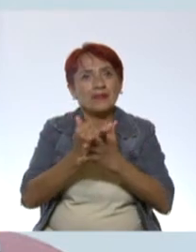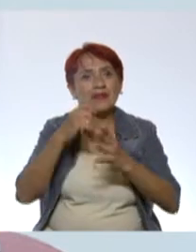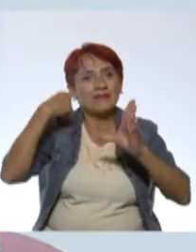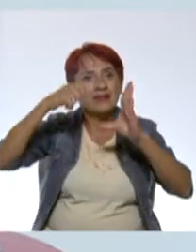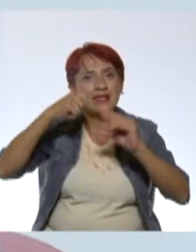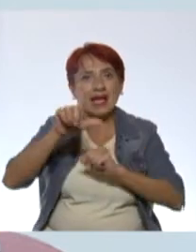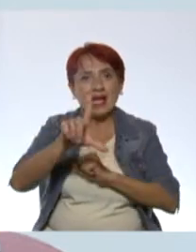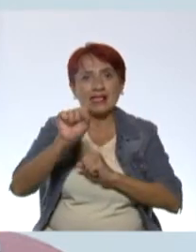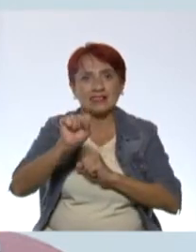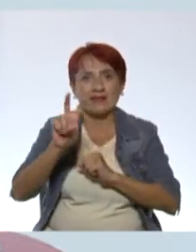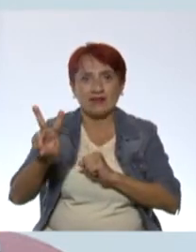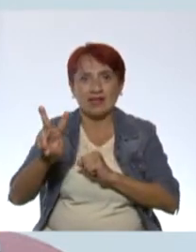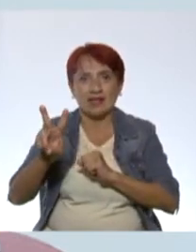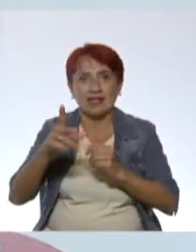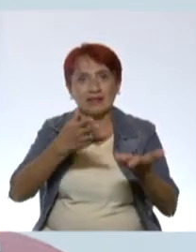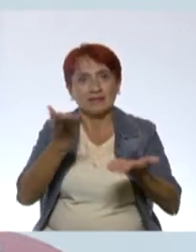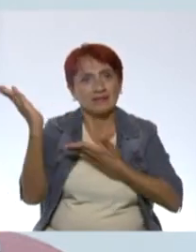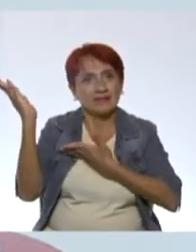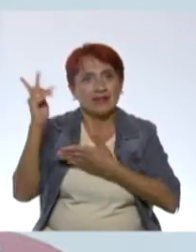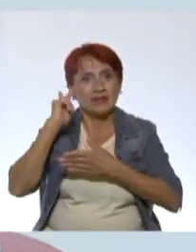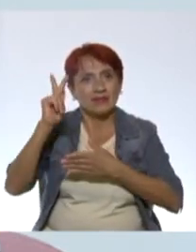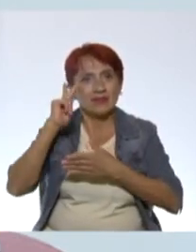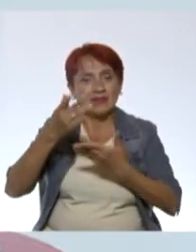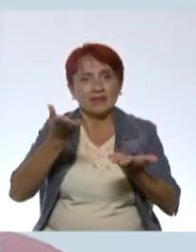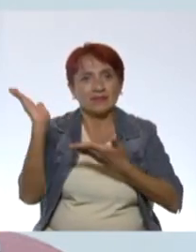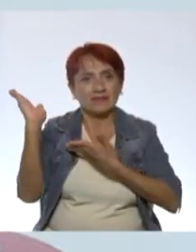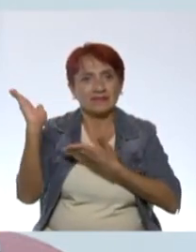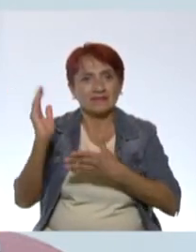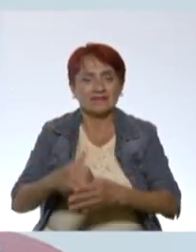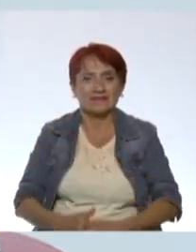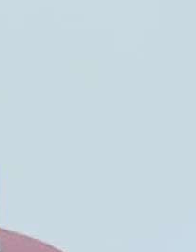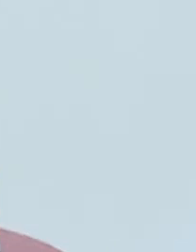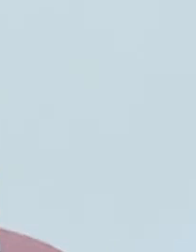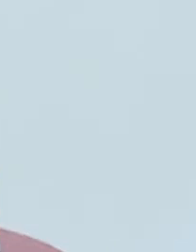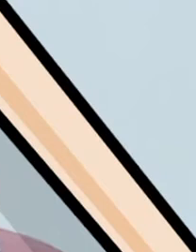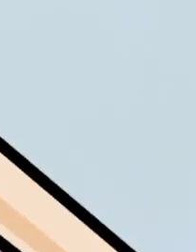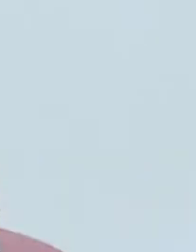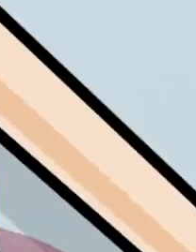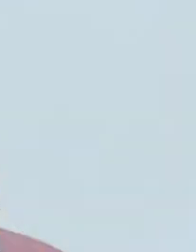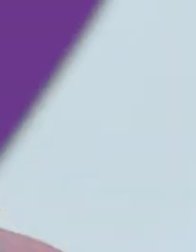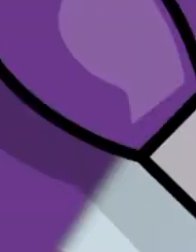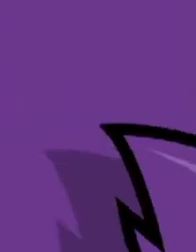video tutorial de lengua de señas venezolana de la mano de la profesora Yolibel Apunte.